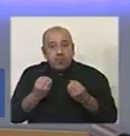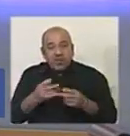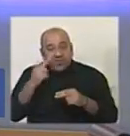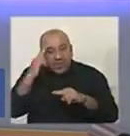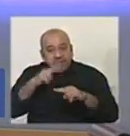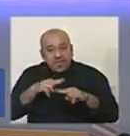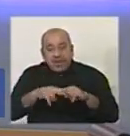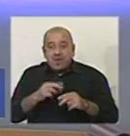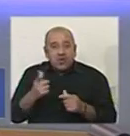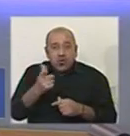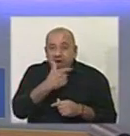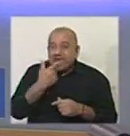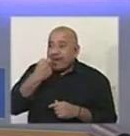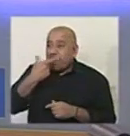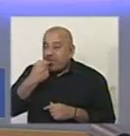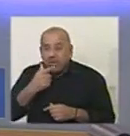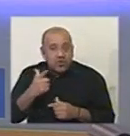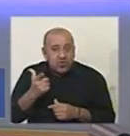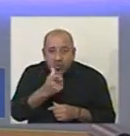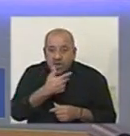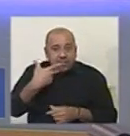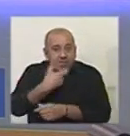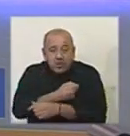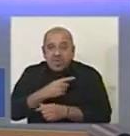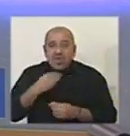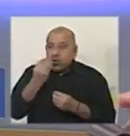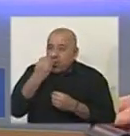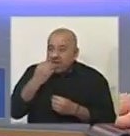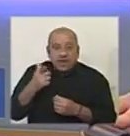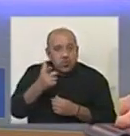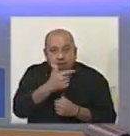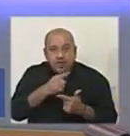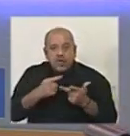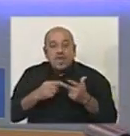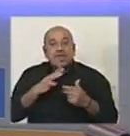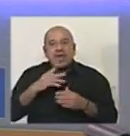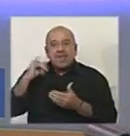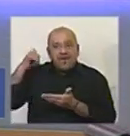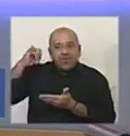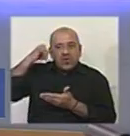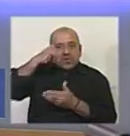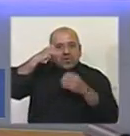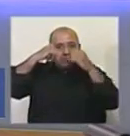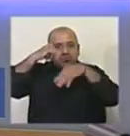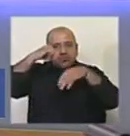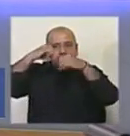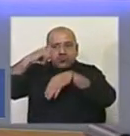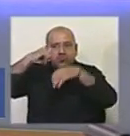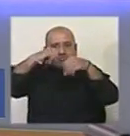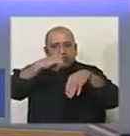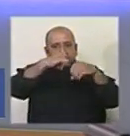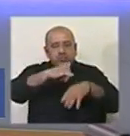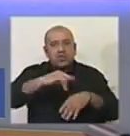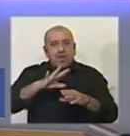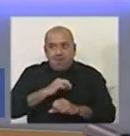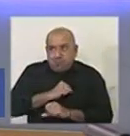no les llegan los alimentos, porque hay una guerra civil atroz, pero es que también hay un bombardeo sistemático desde marzo del 2015 hasta ahora, con bombas